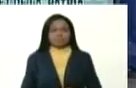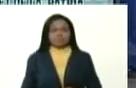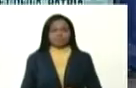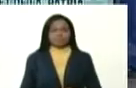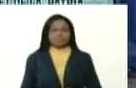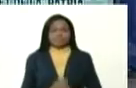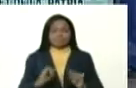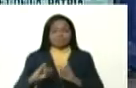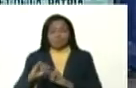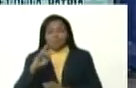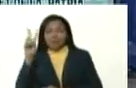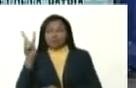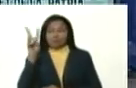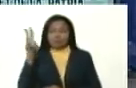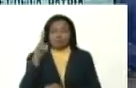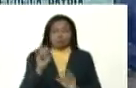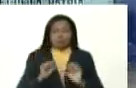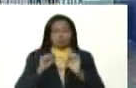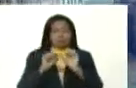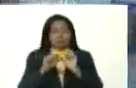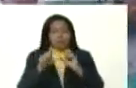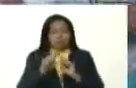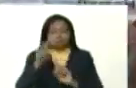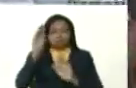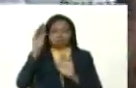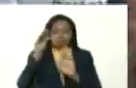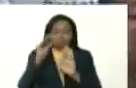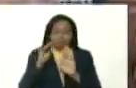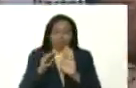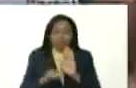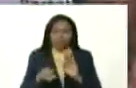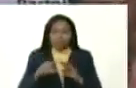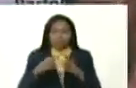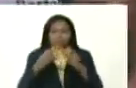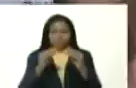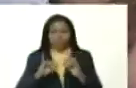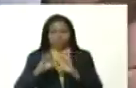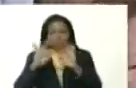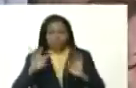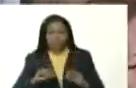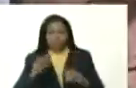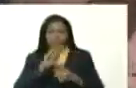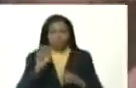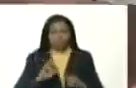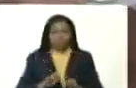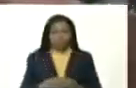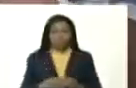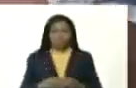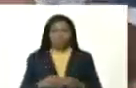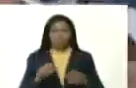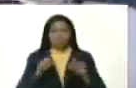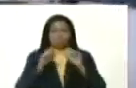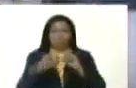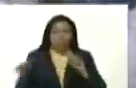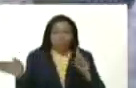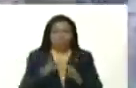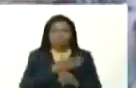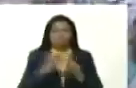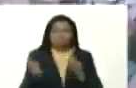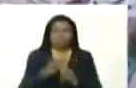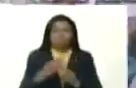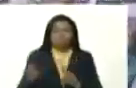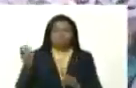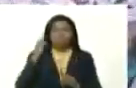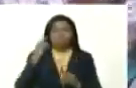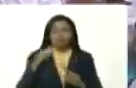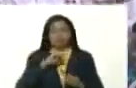Así Venezuela seguirá reduciendo todo lo que es los índices de violencia contra la mujer,